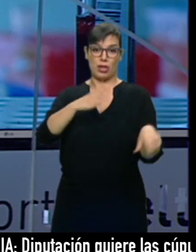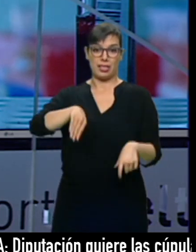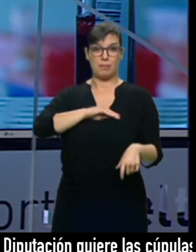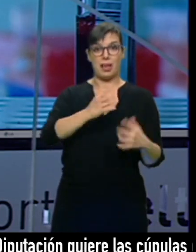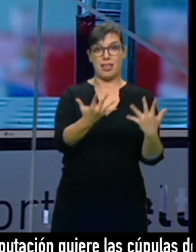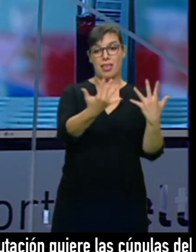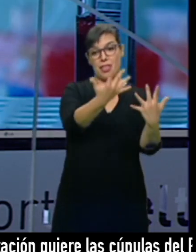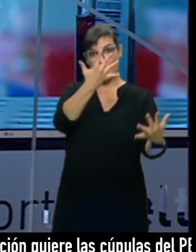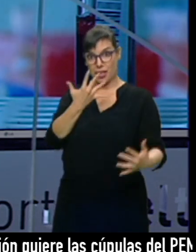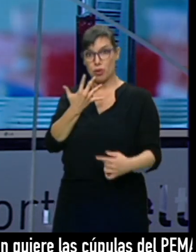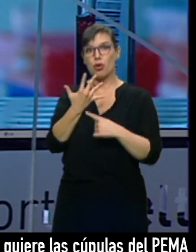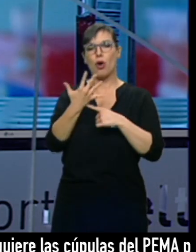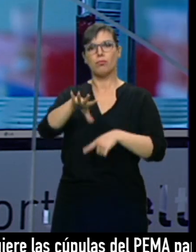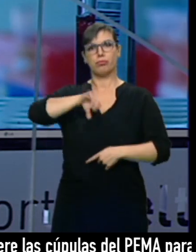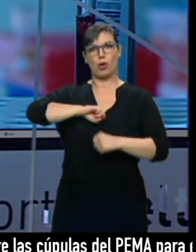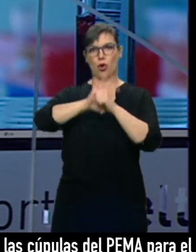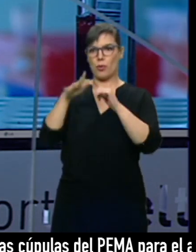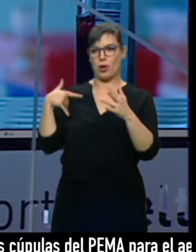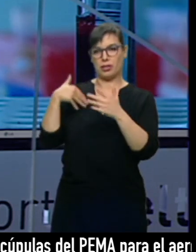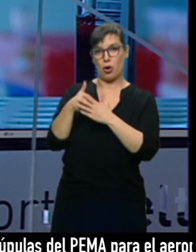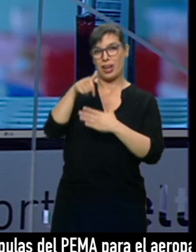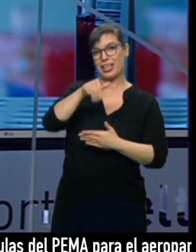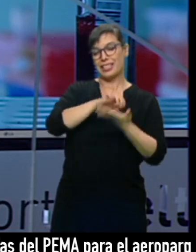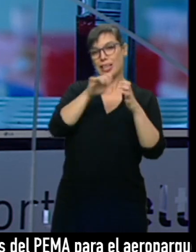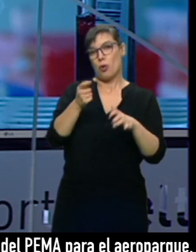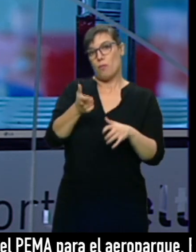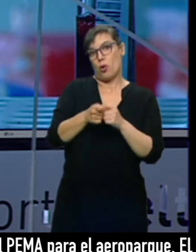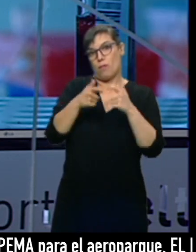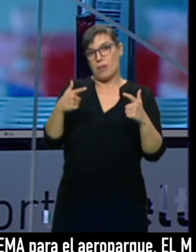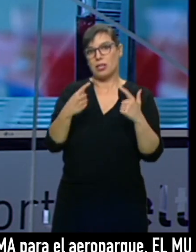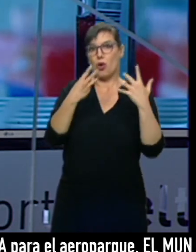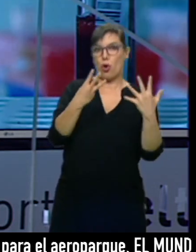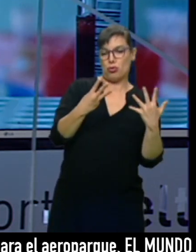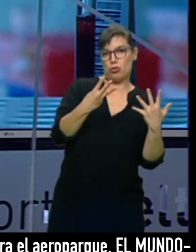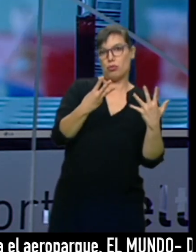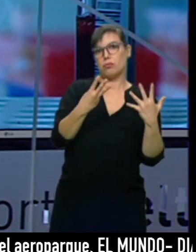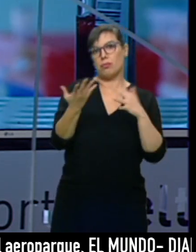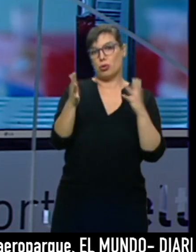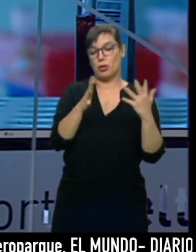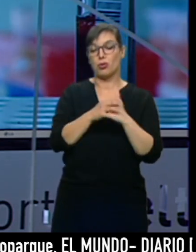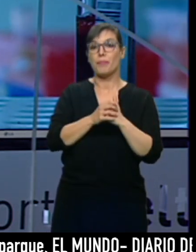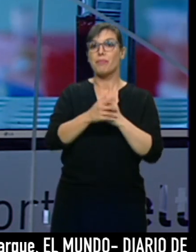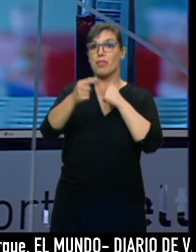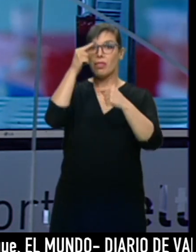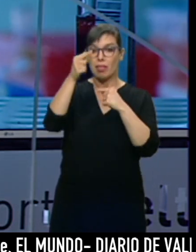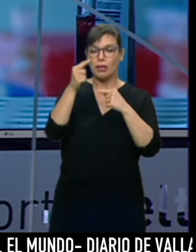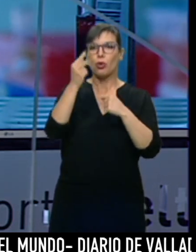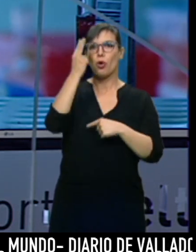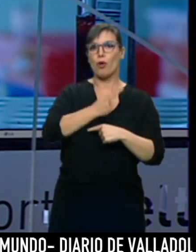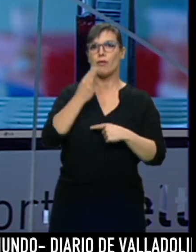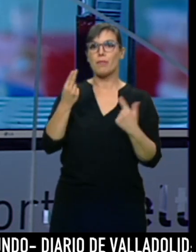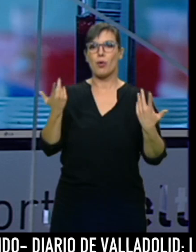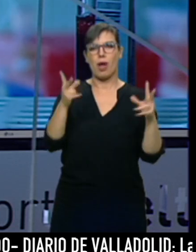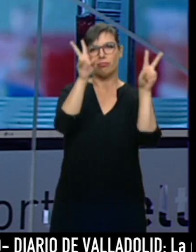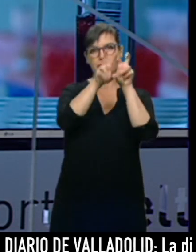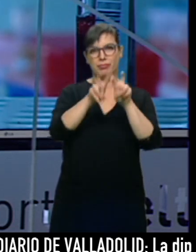de coronavirus. En Castilla y León el dato es un poco mejor, casi 8 de cada 10. Estas cifras las confirma la tercera y última oleada